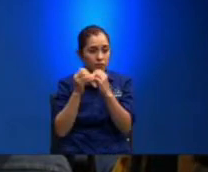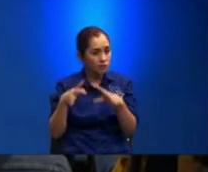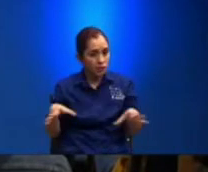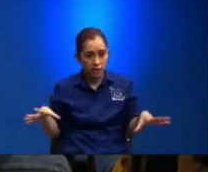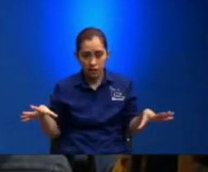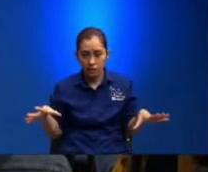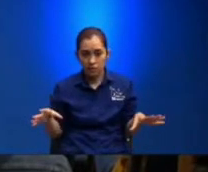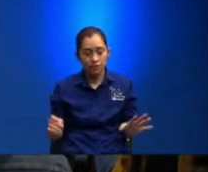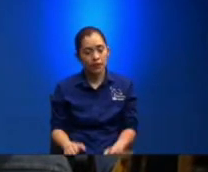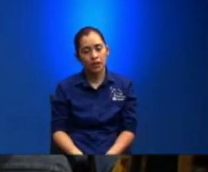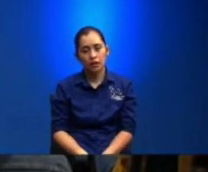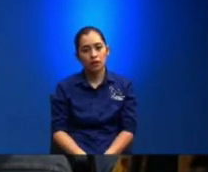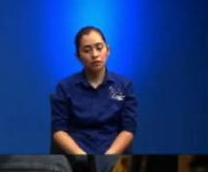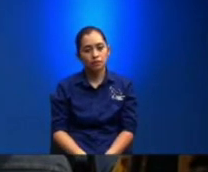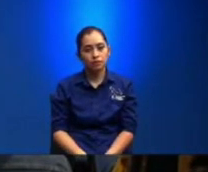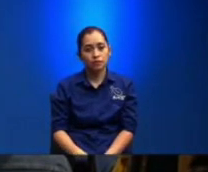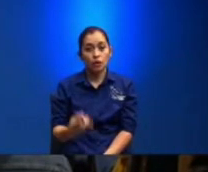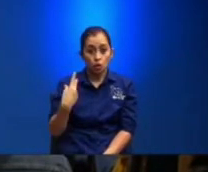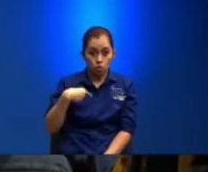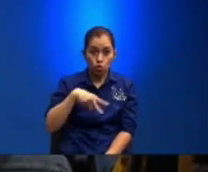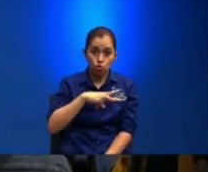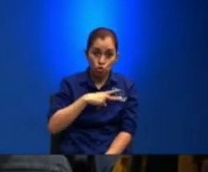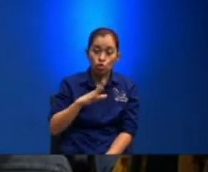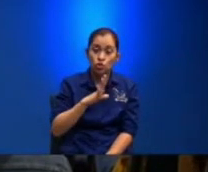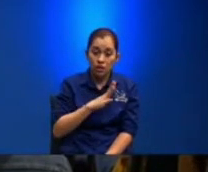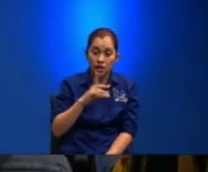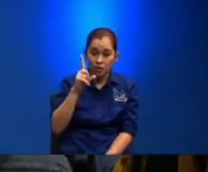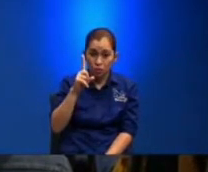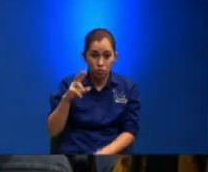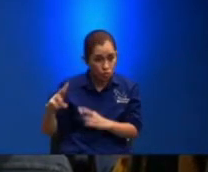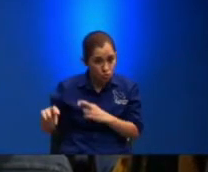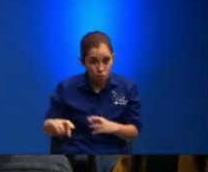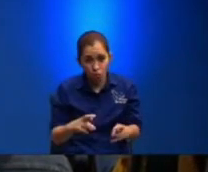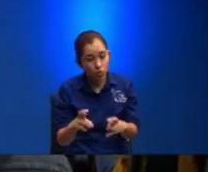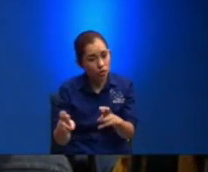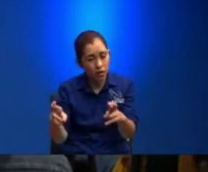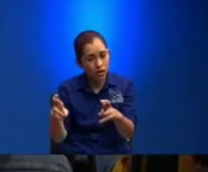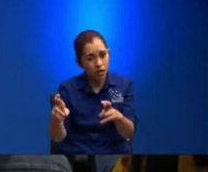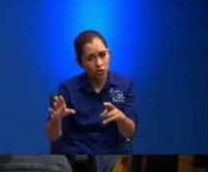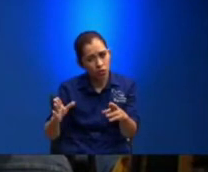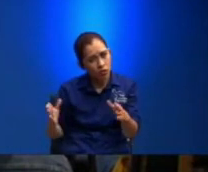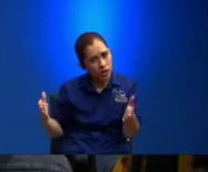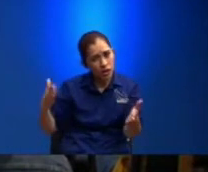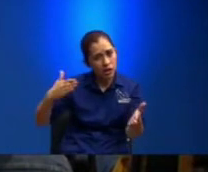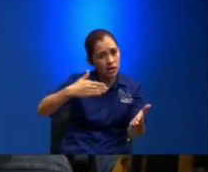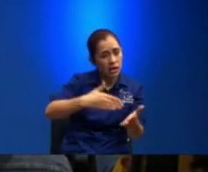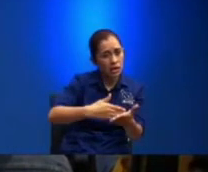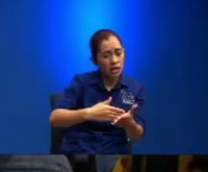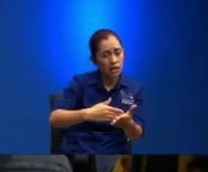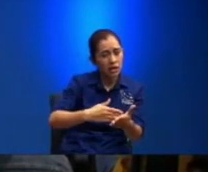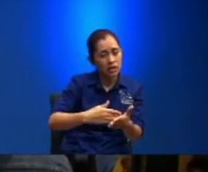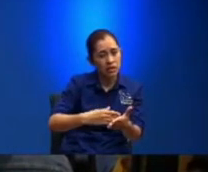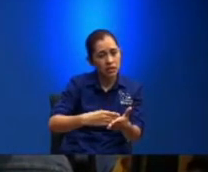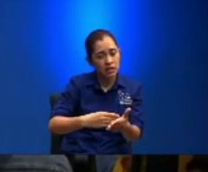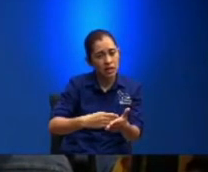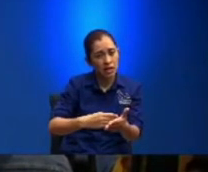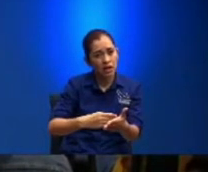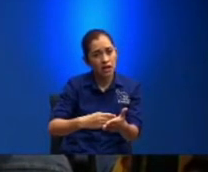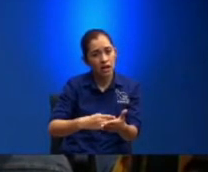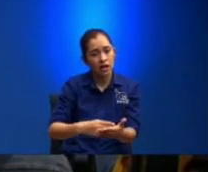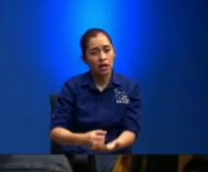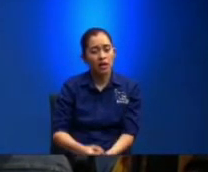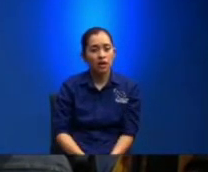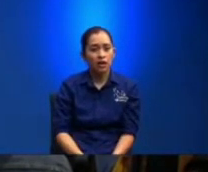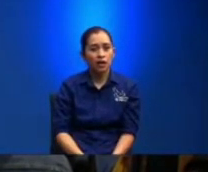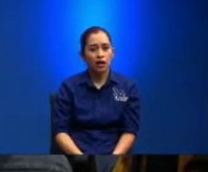también nosotros tenemos un río que desemboca por ella por honduras y hermano la cantidad de